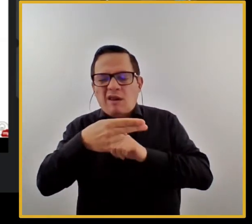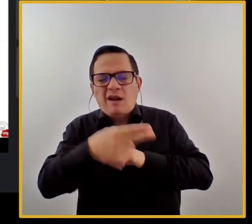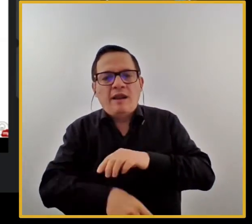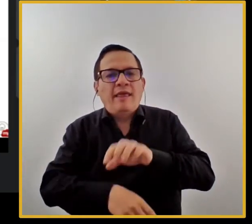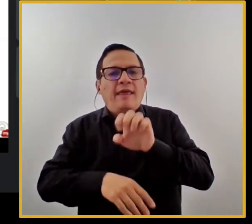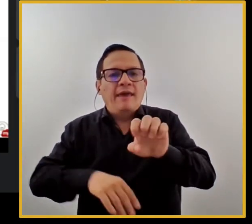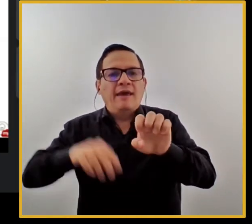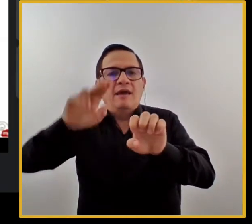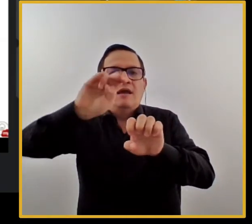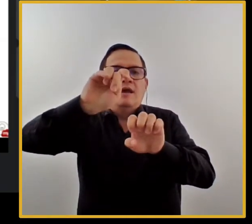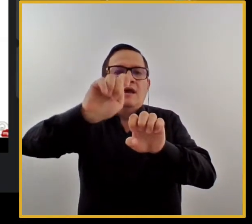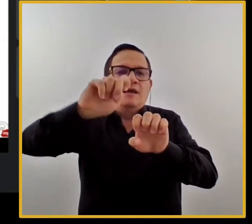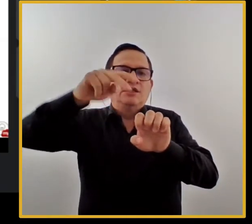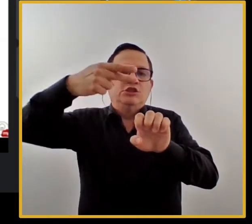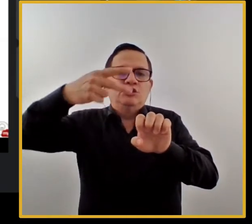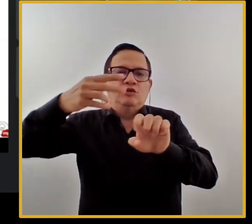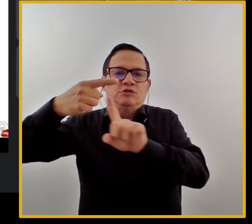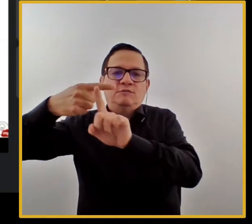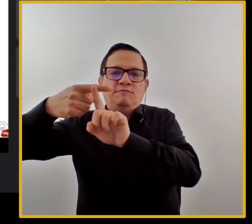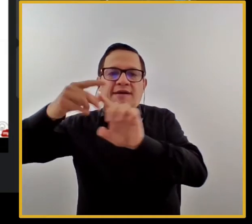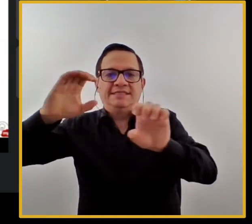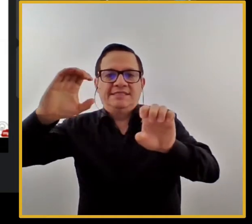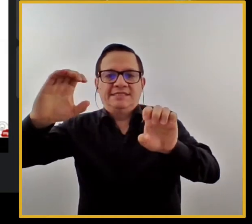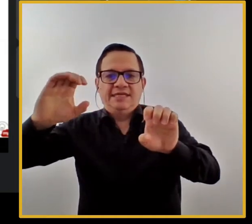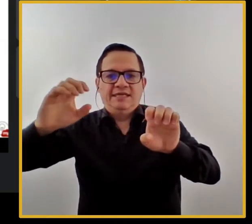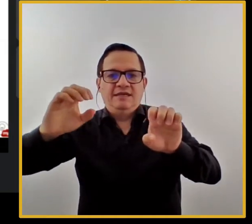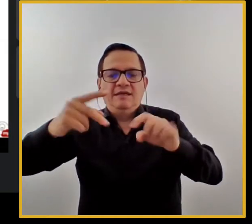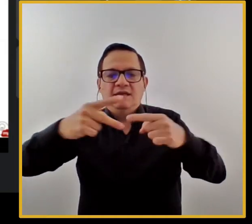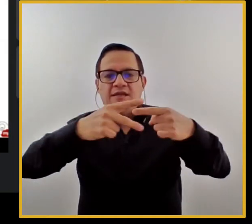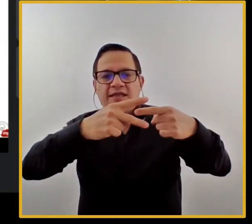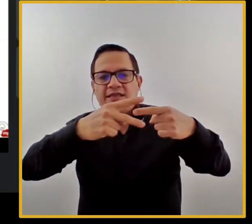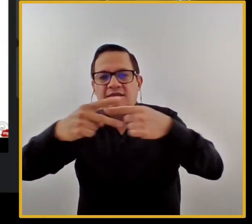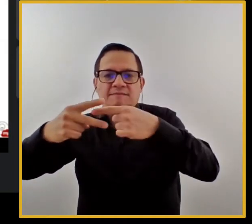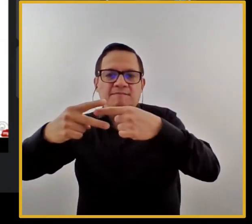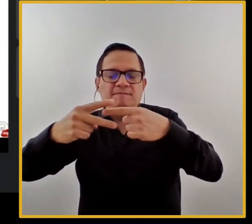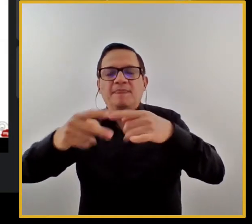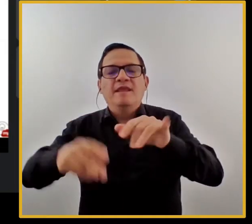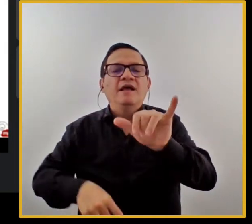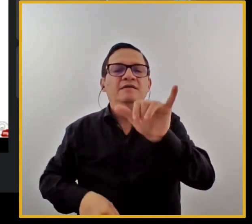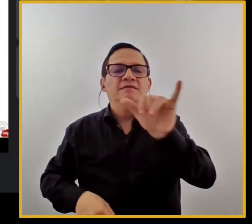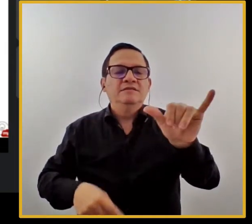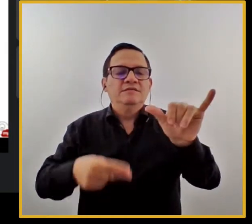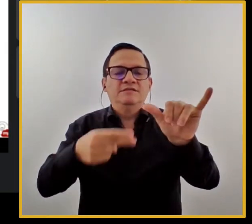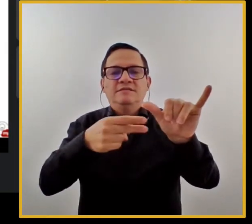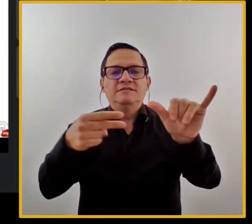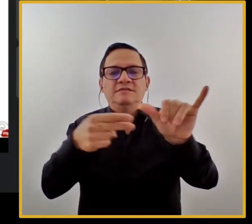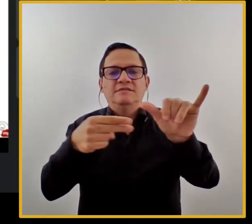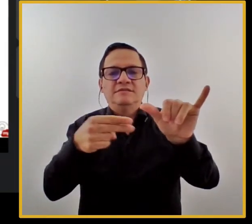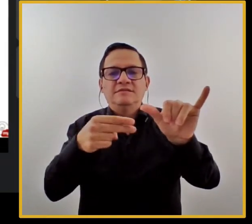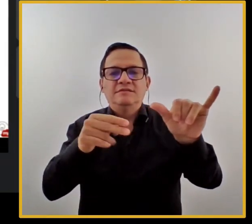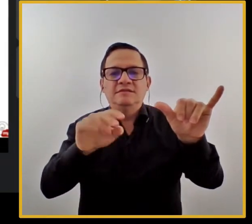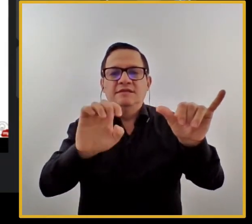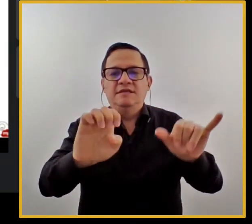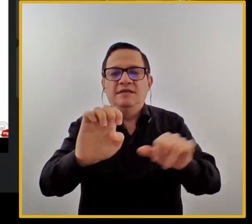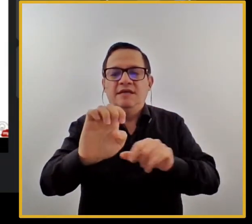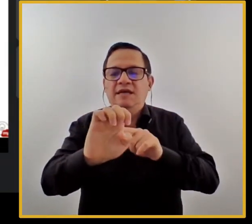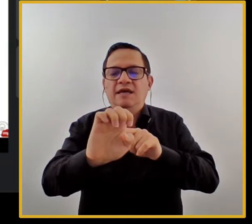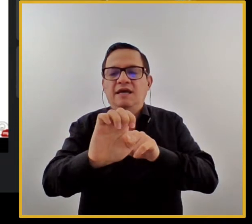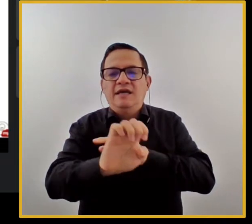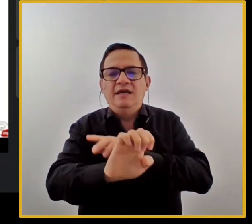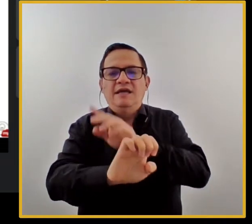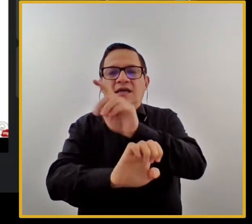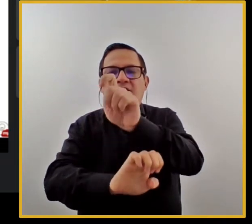¿cierto? Y esto, pues tendríamos finalmente que y es igual a x a la 2